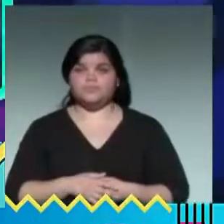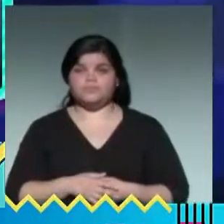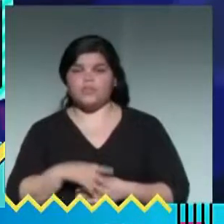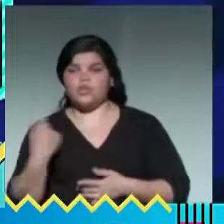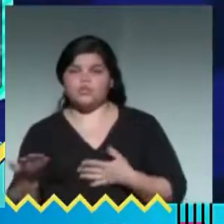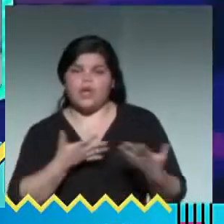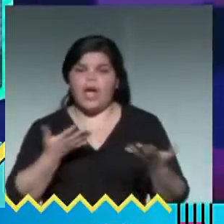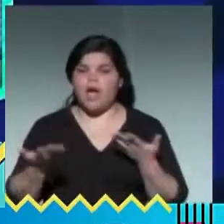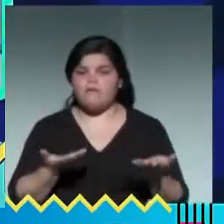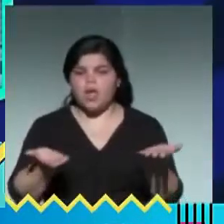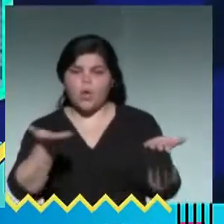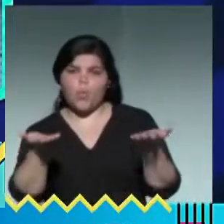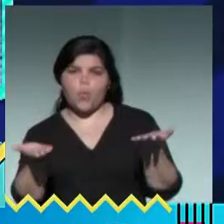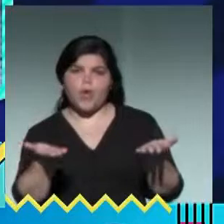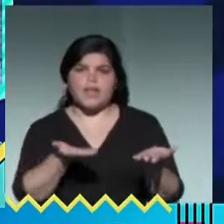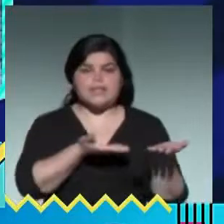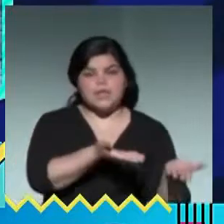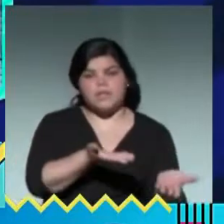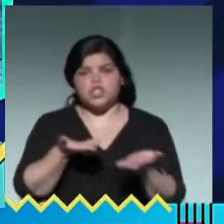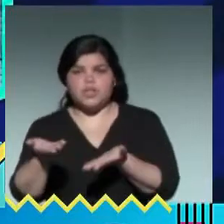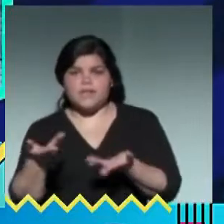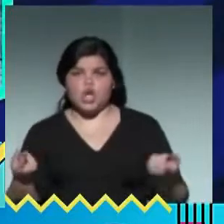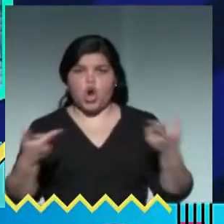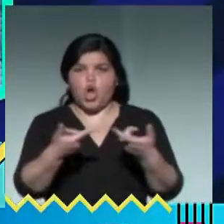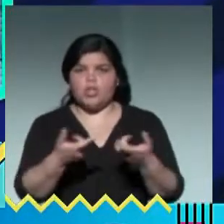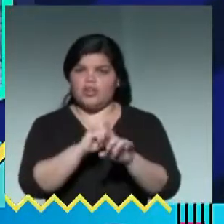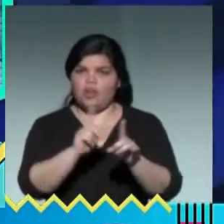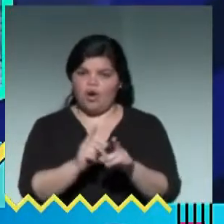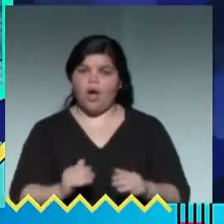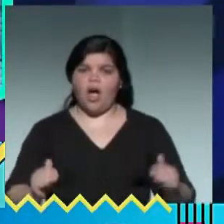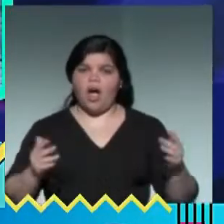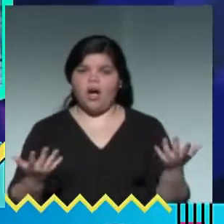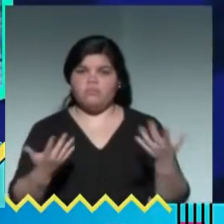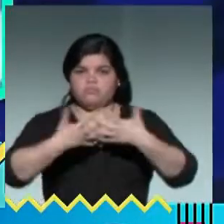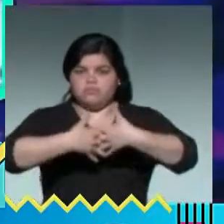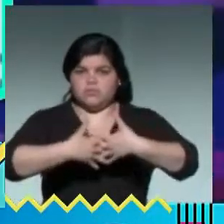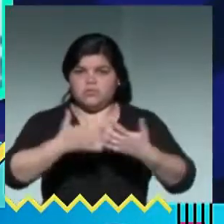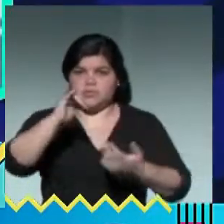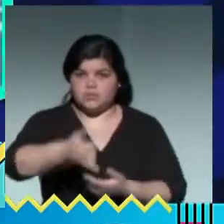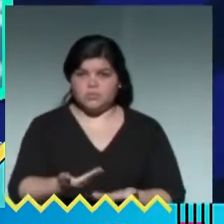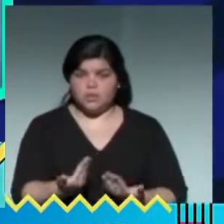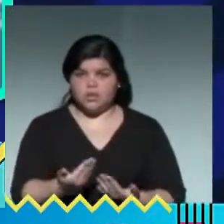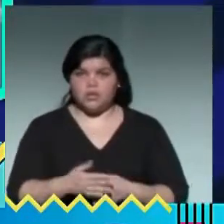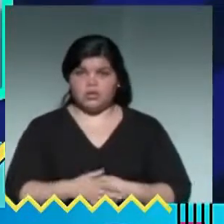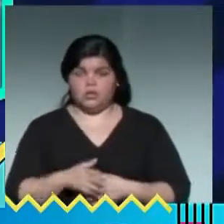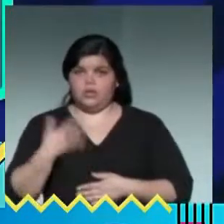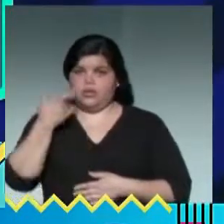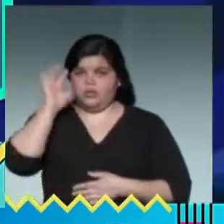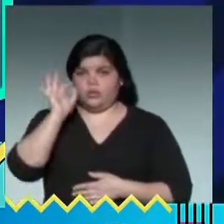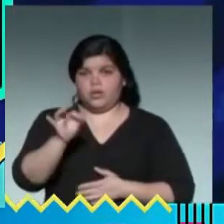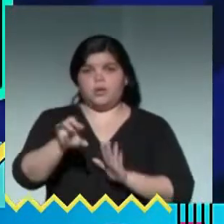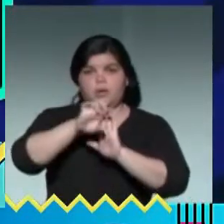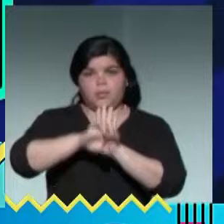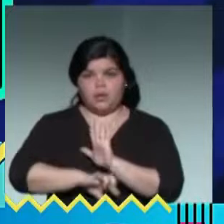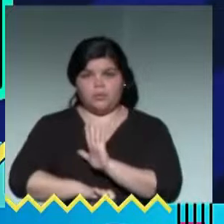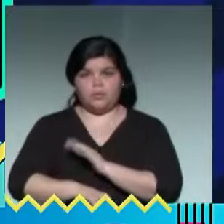antípodas o en contraposición un servicio con el otro. Al contrario, creemos que son complementarios. Y nosotros vemos a estas plataformas como